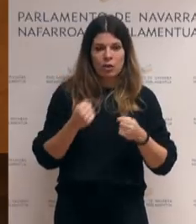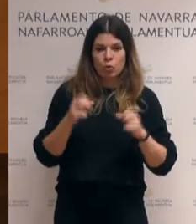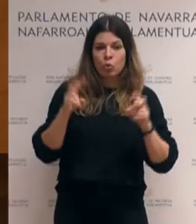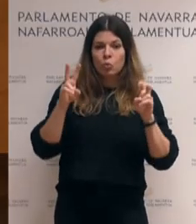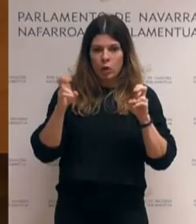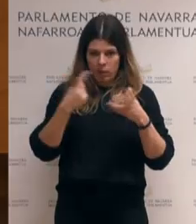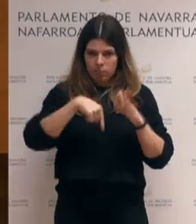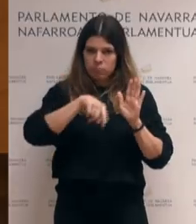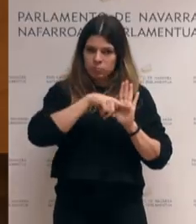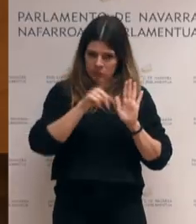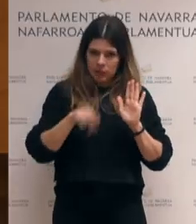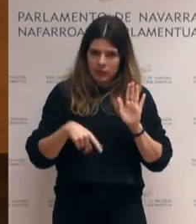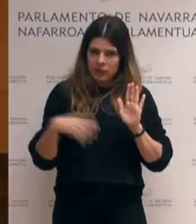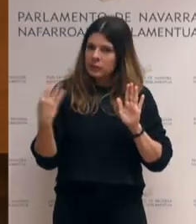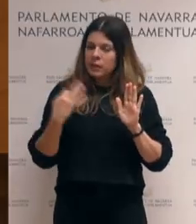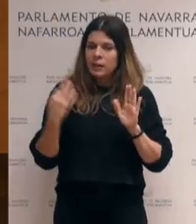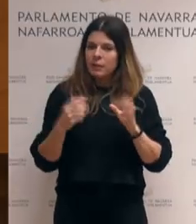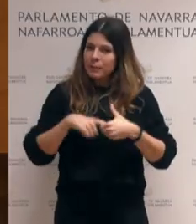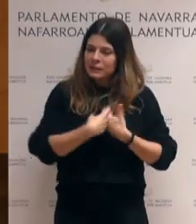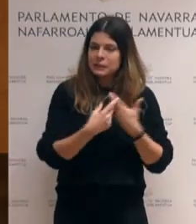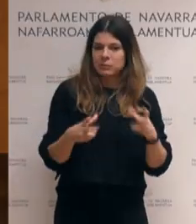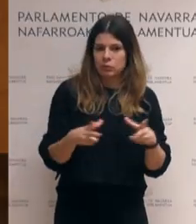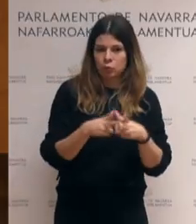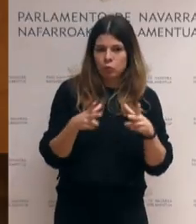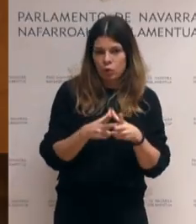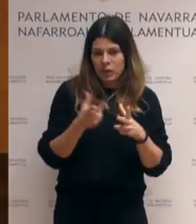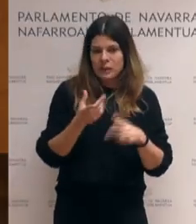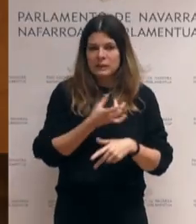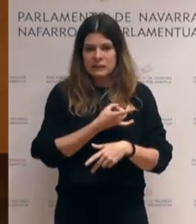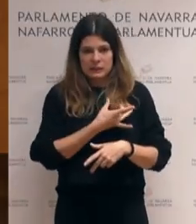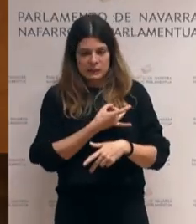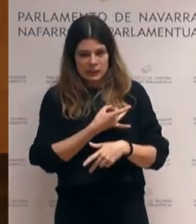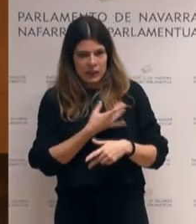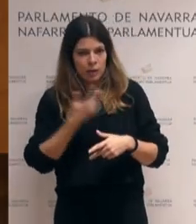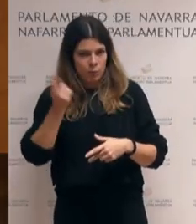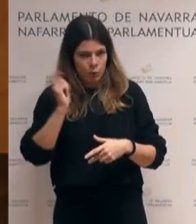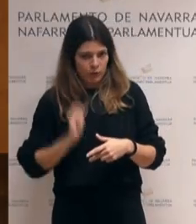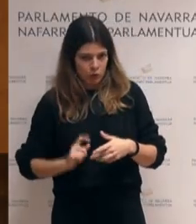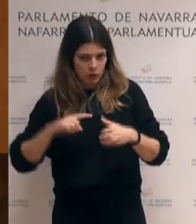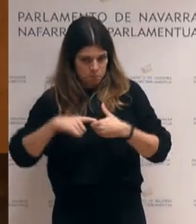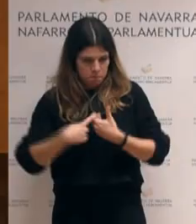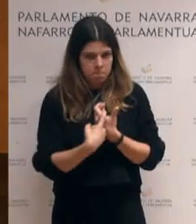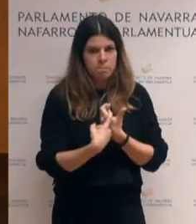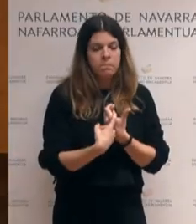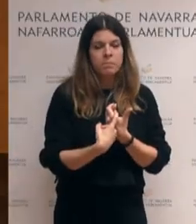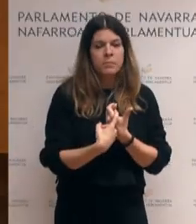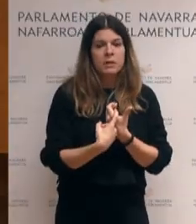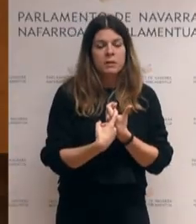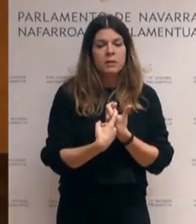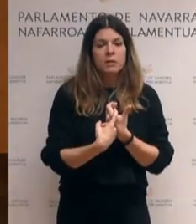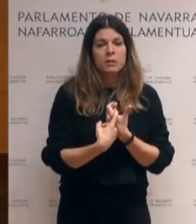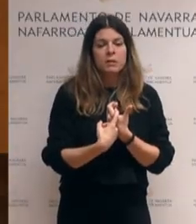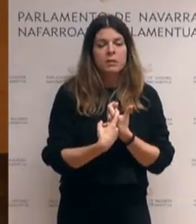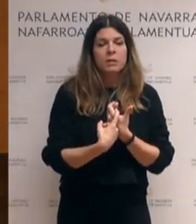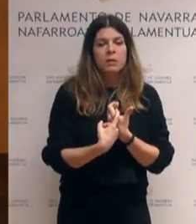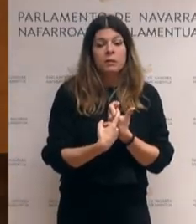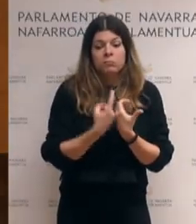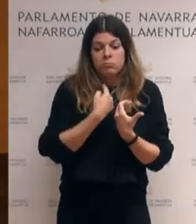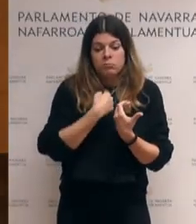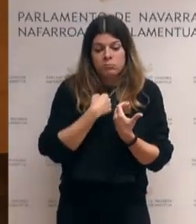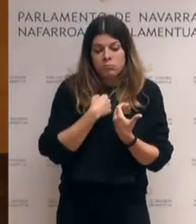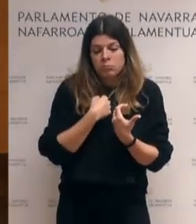implementarse con participación social sindical y profesional y bueno concretamos Cómo garantizar